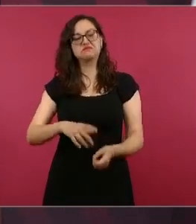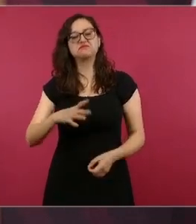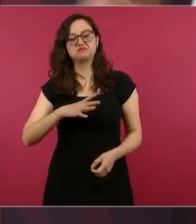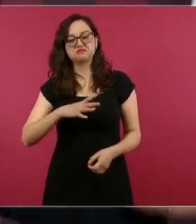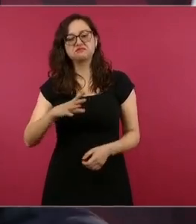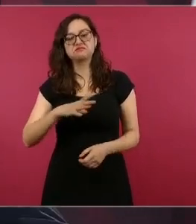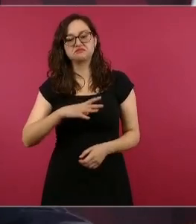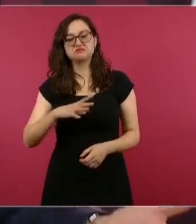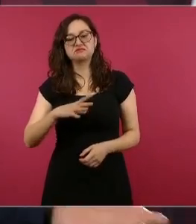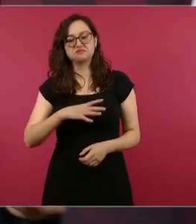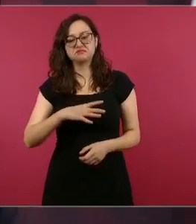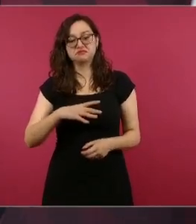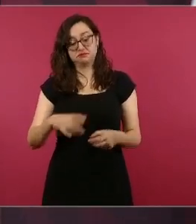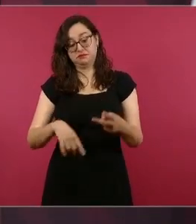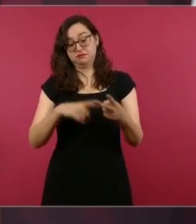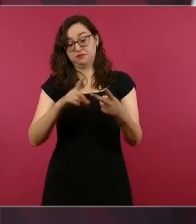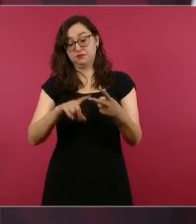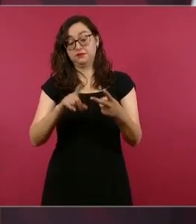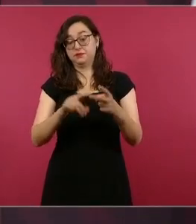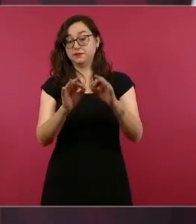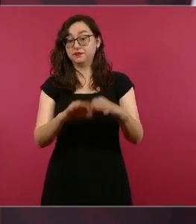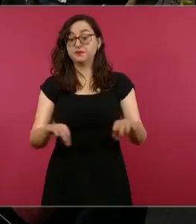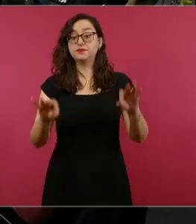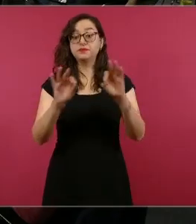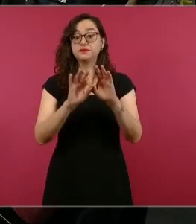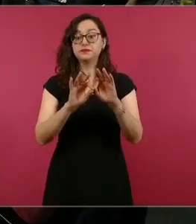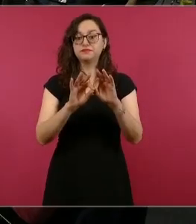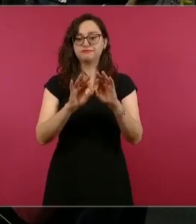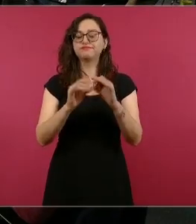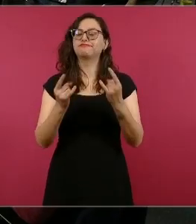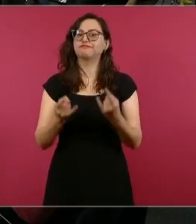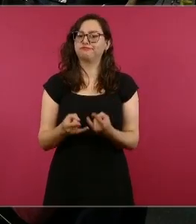Y lo otro, nuestra historia.